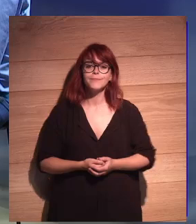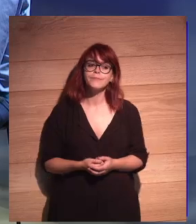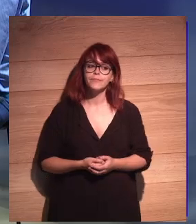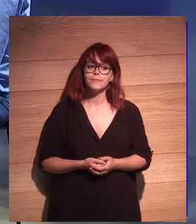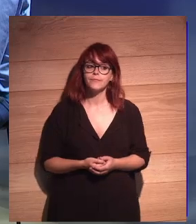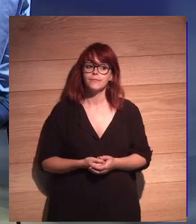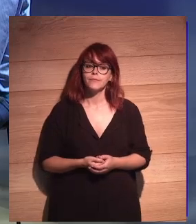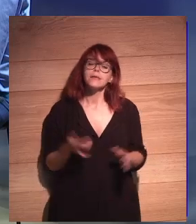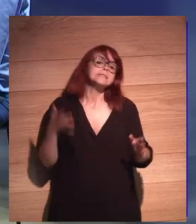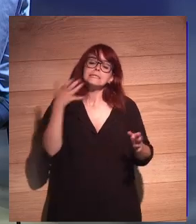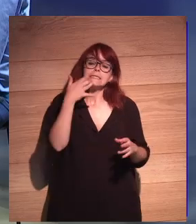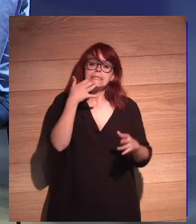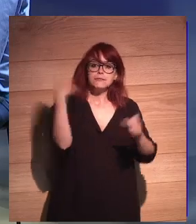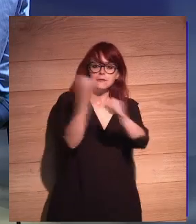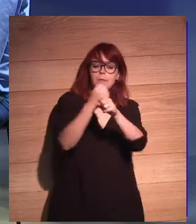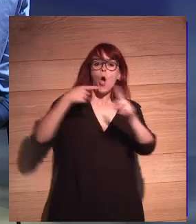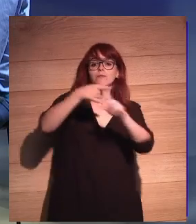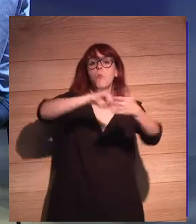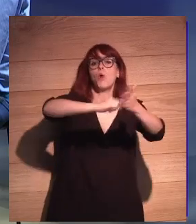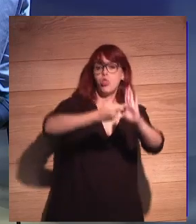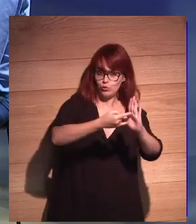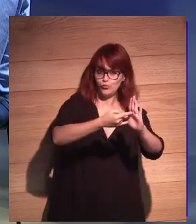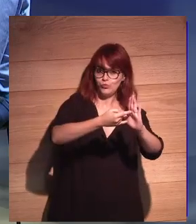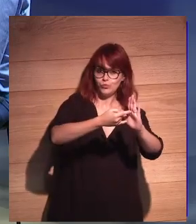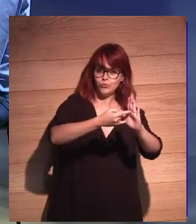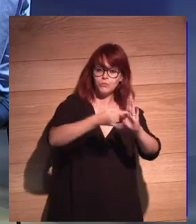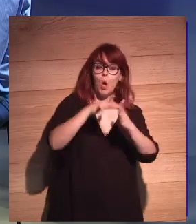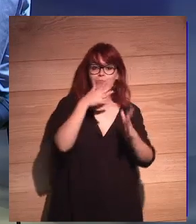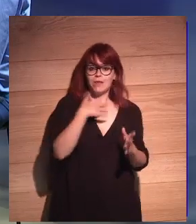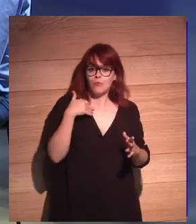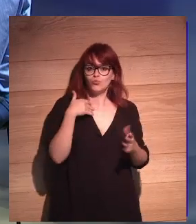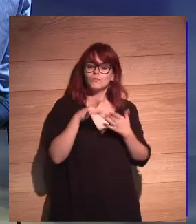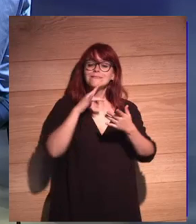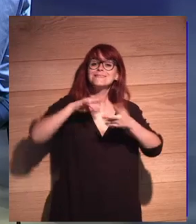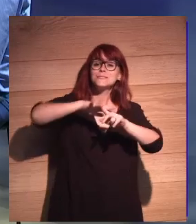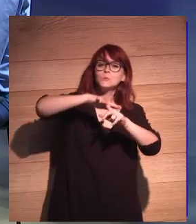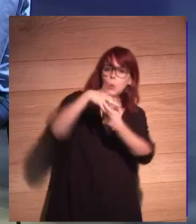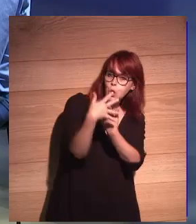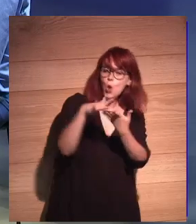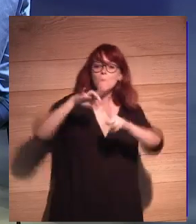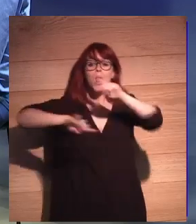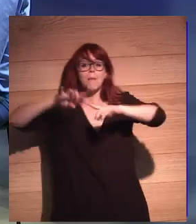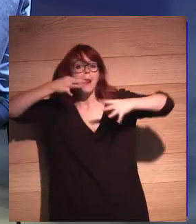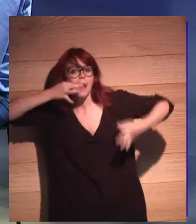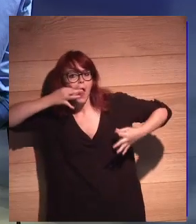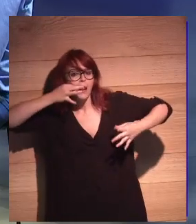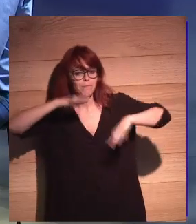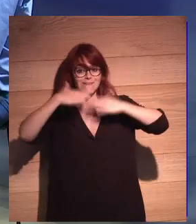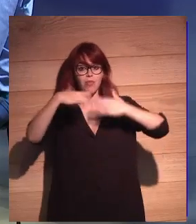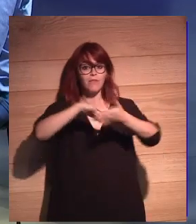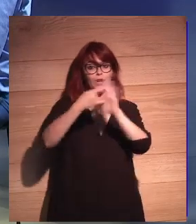de orientación a proyectos, cuando vas a hacer un proyecto, porque lo que pretendemos es resolver situaciones o problemas reales con cierta